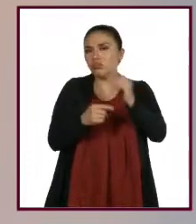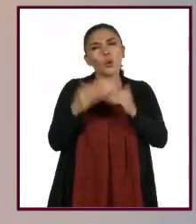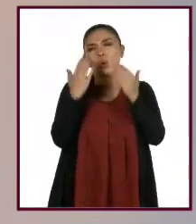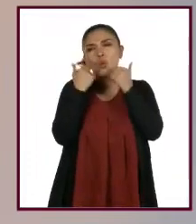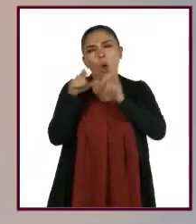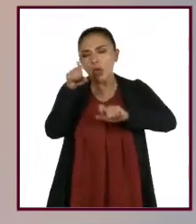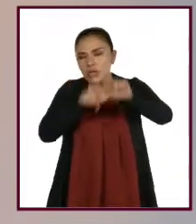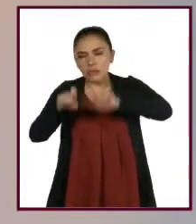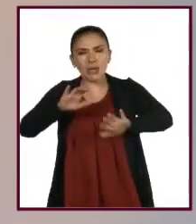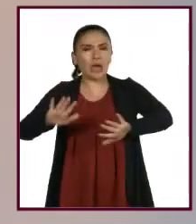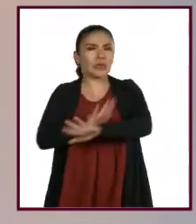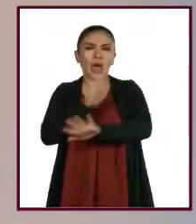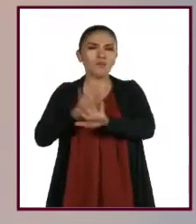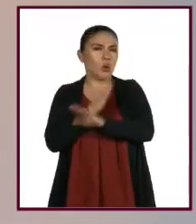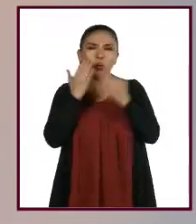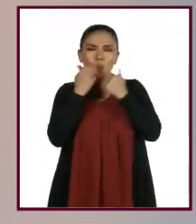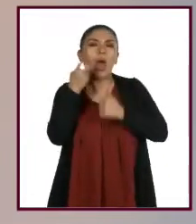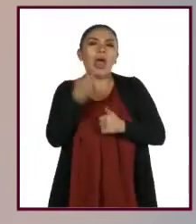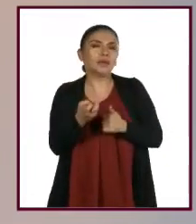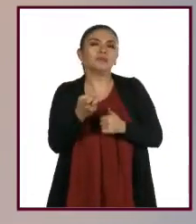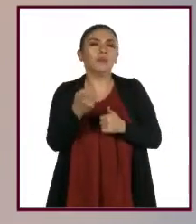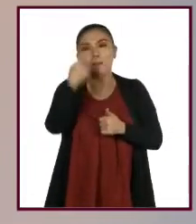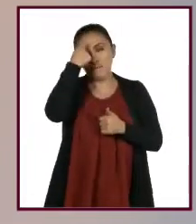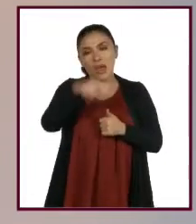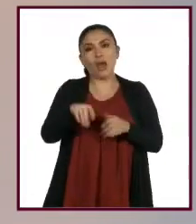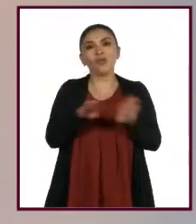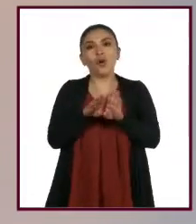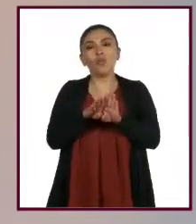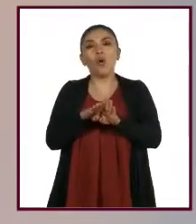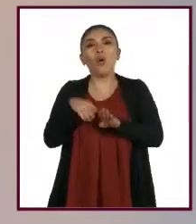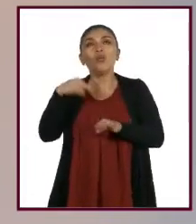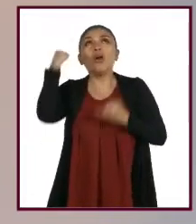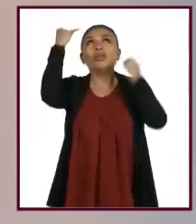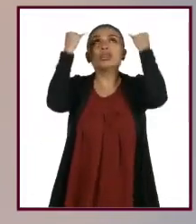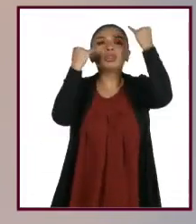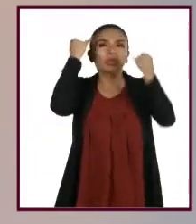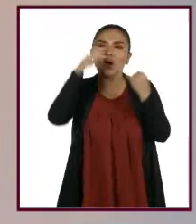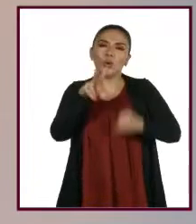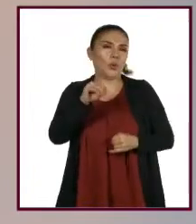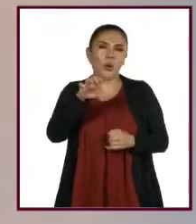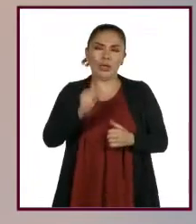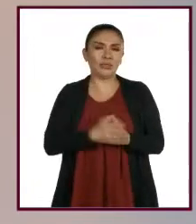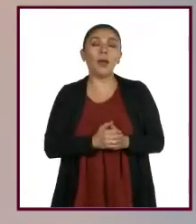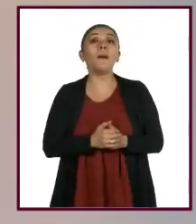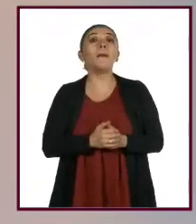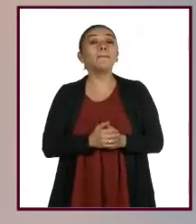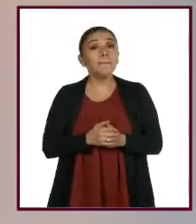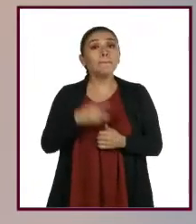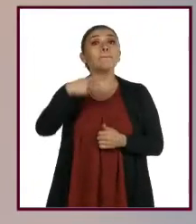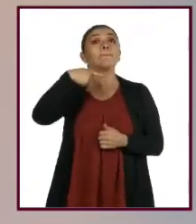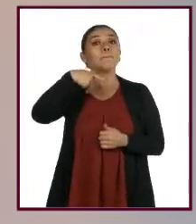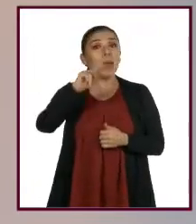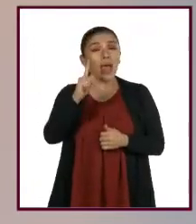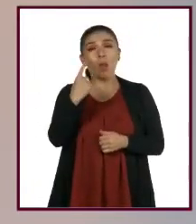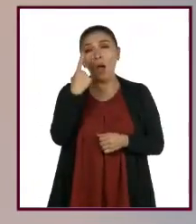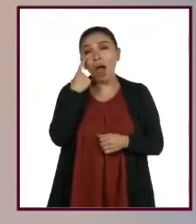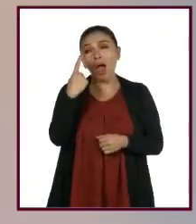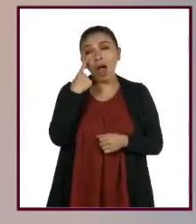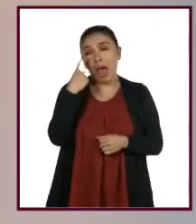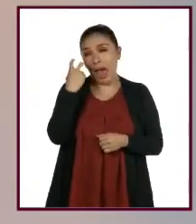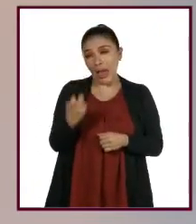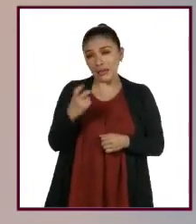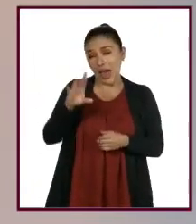reacción química que genera justamente el potencial de uso de un efecto psicotrópico. Sin embargo, generalmente este